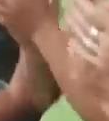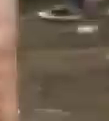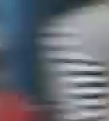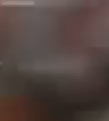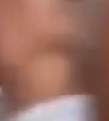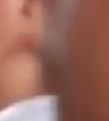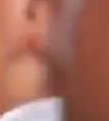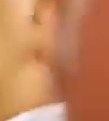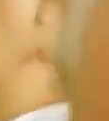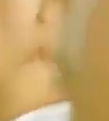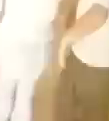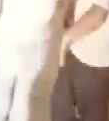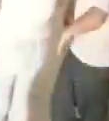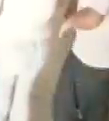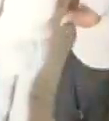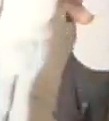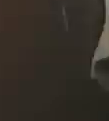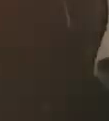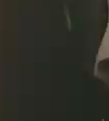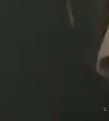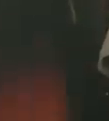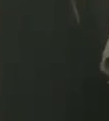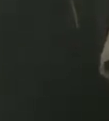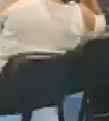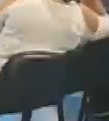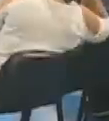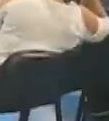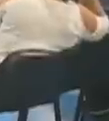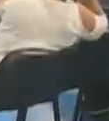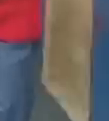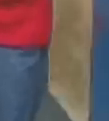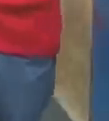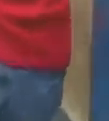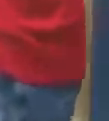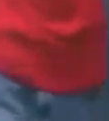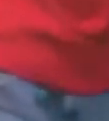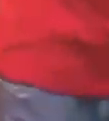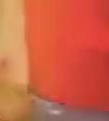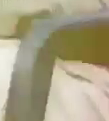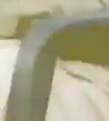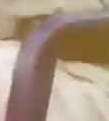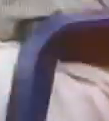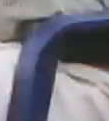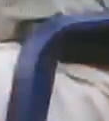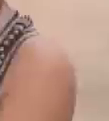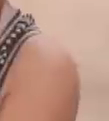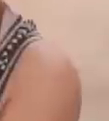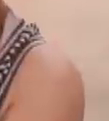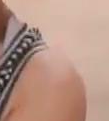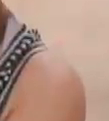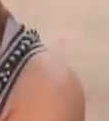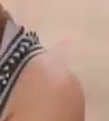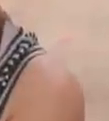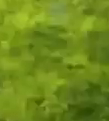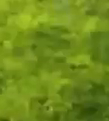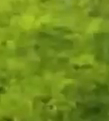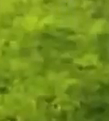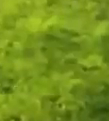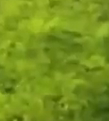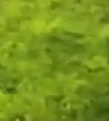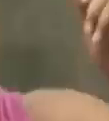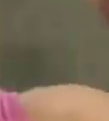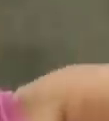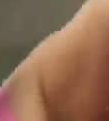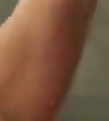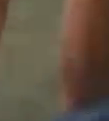de articular la gran misión Hogares de la Patria. Cuando hablemos de patria, hablemos de amor.